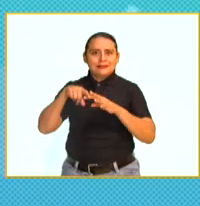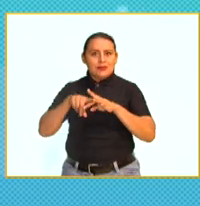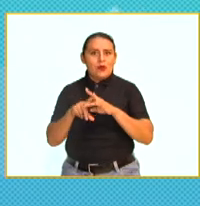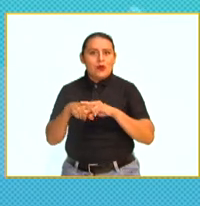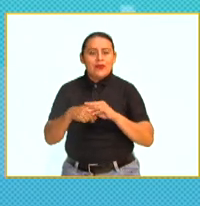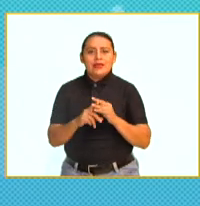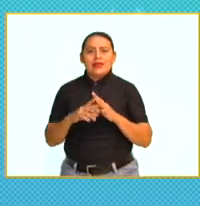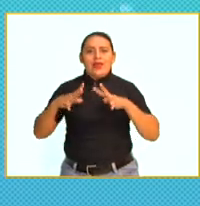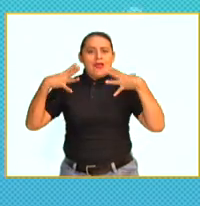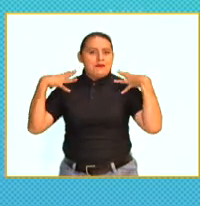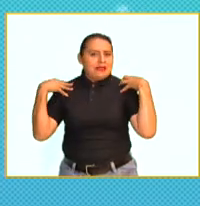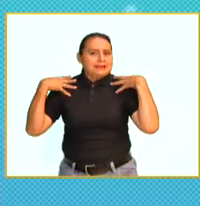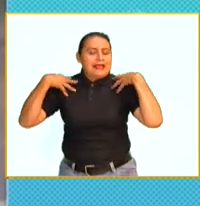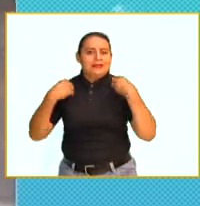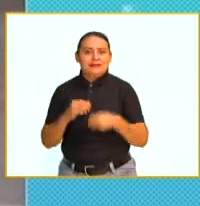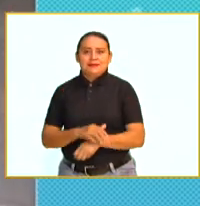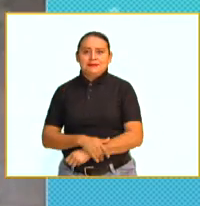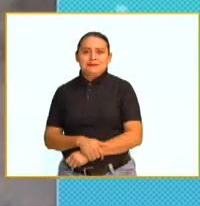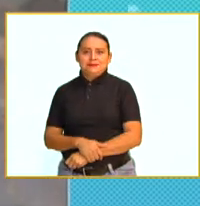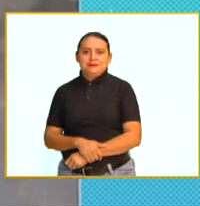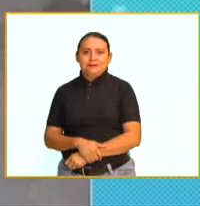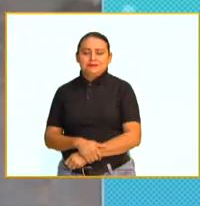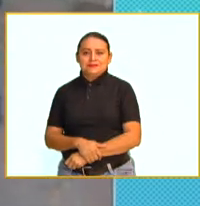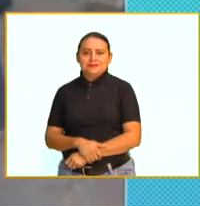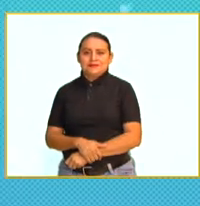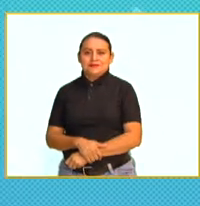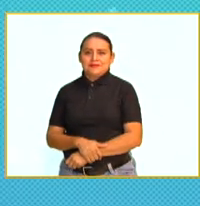y masajista.